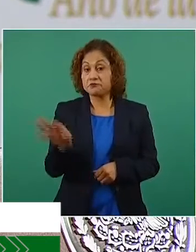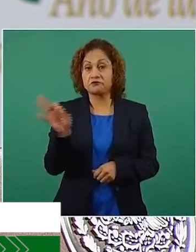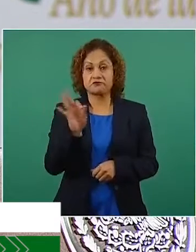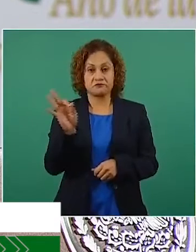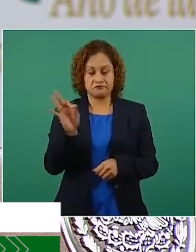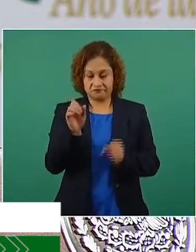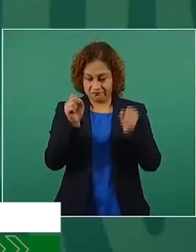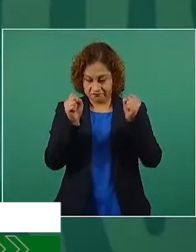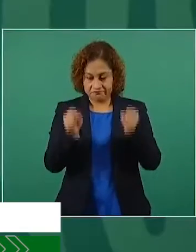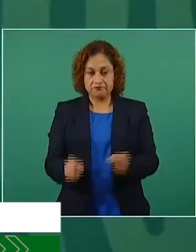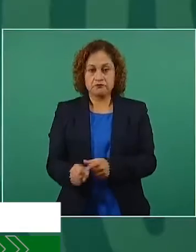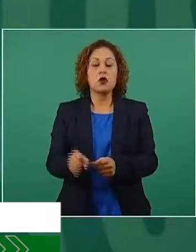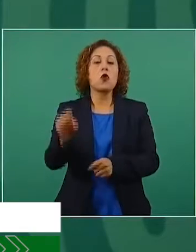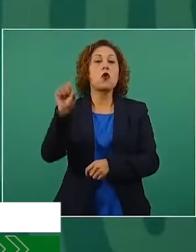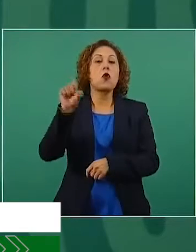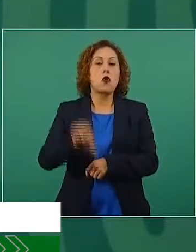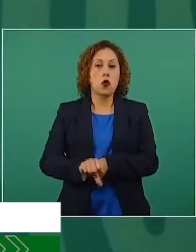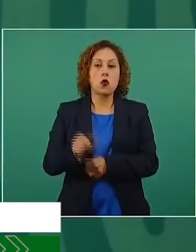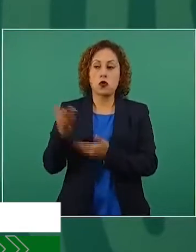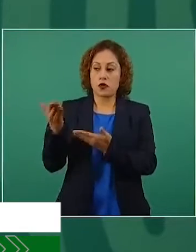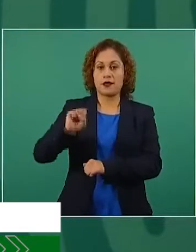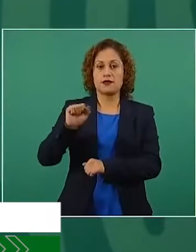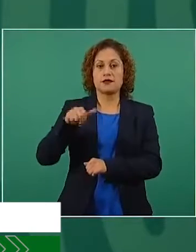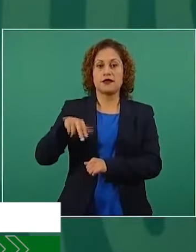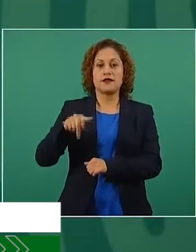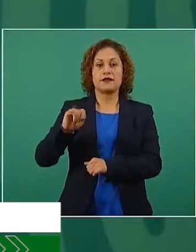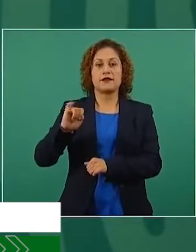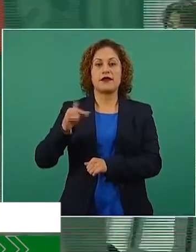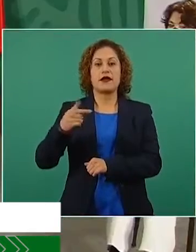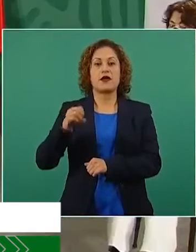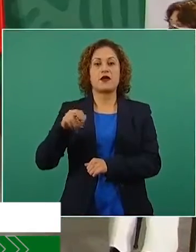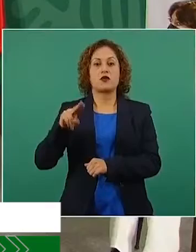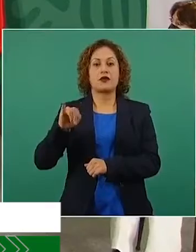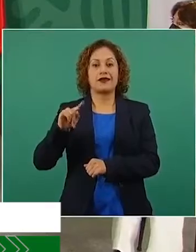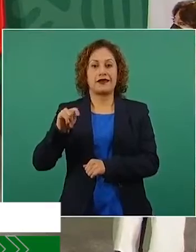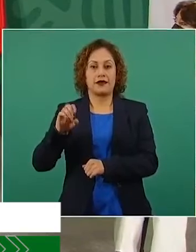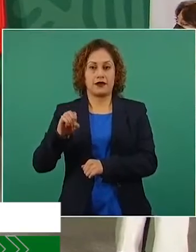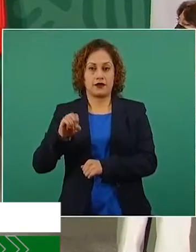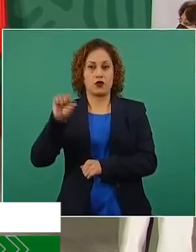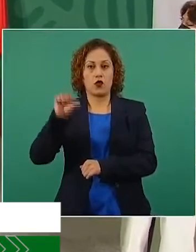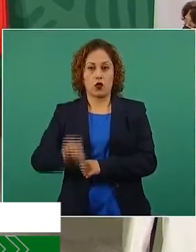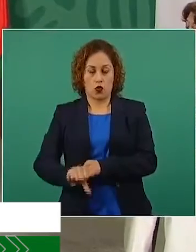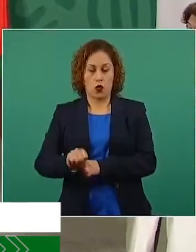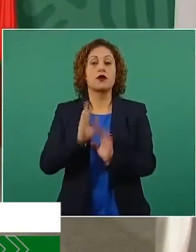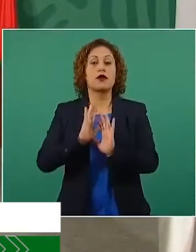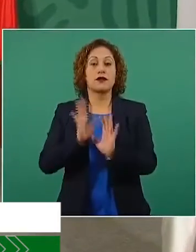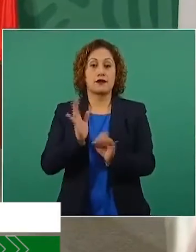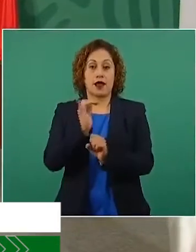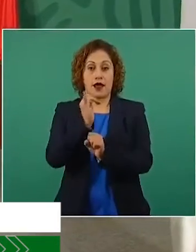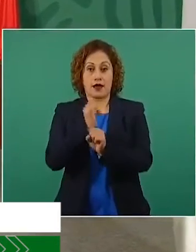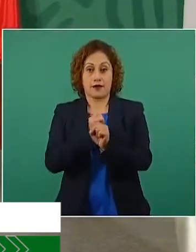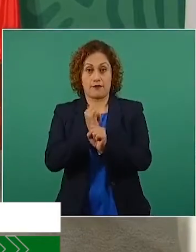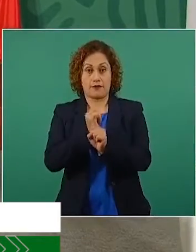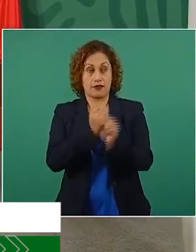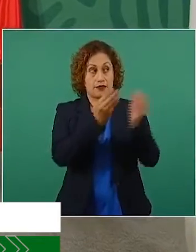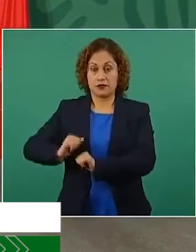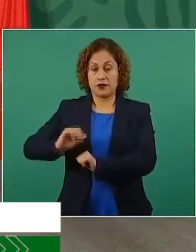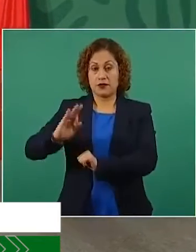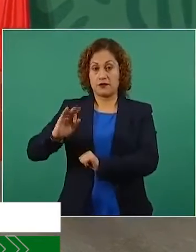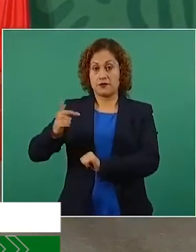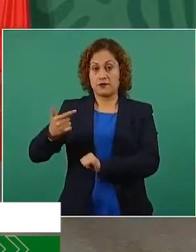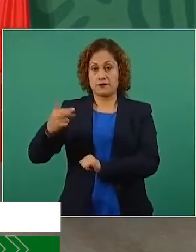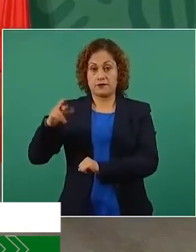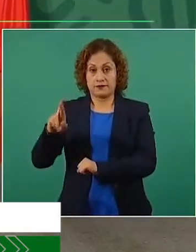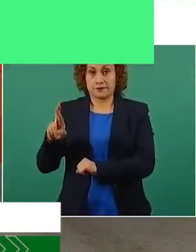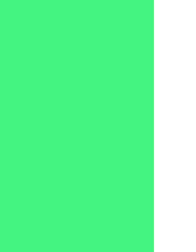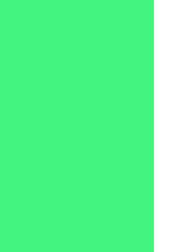lo puede dar a conocer hoy Santiago Nieto, de que se haya enviado la investigación a la Fiscalía